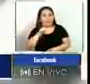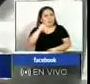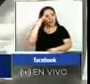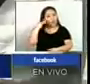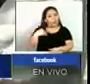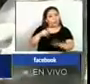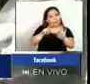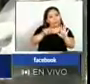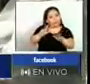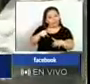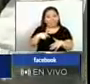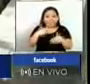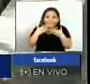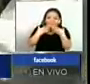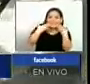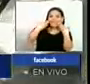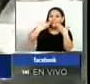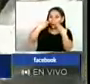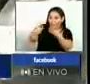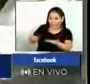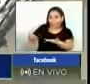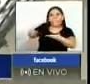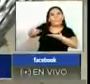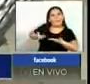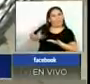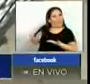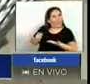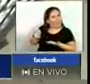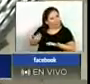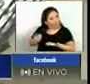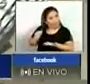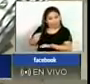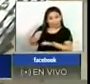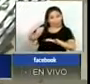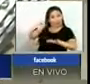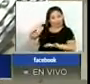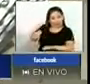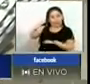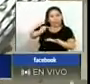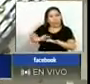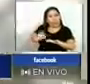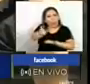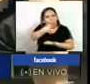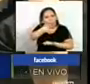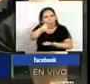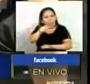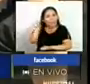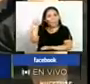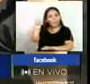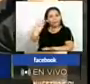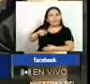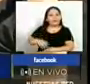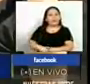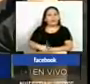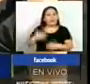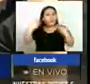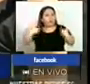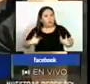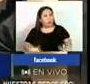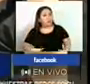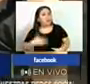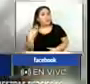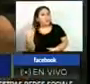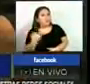no pudo ocultar su alegría al recibir de manera gratuita un paquete repleto de vitaminas. Dice que su cuerpo las